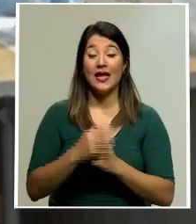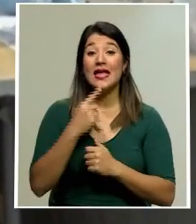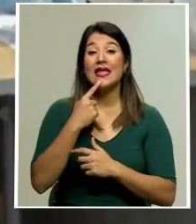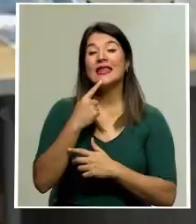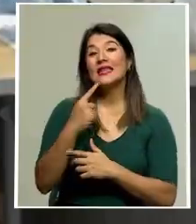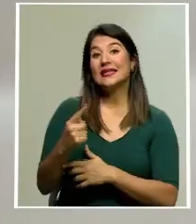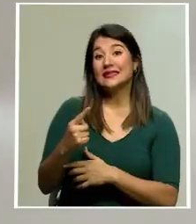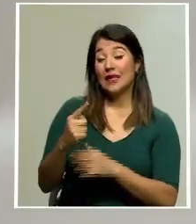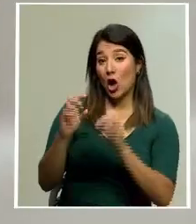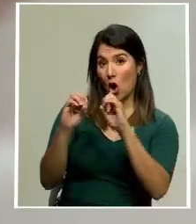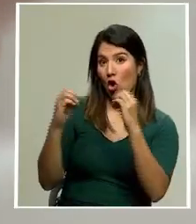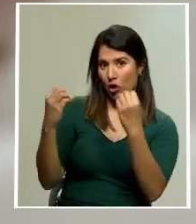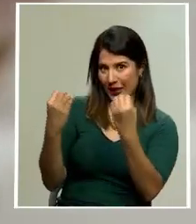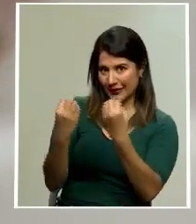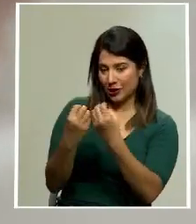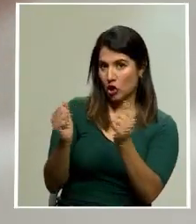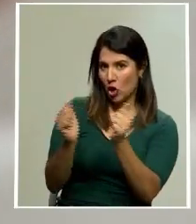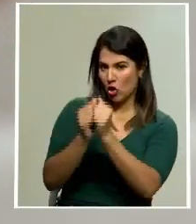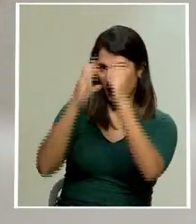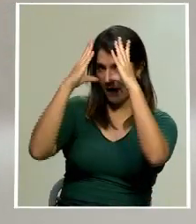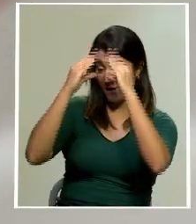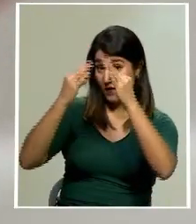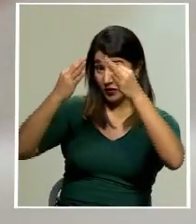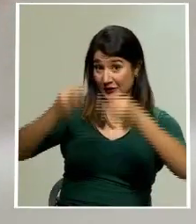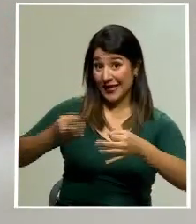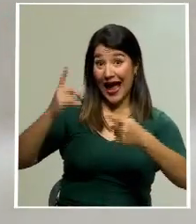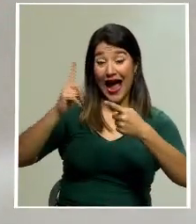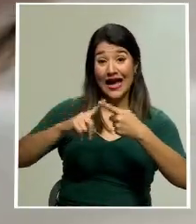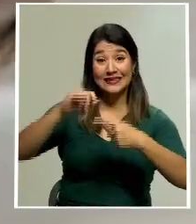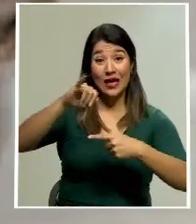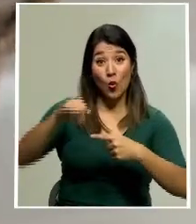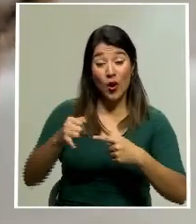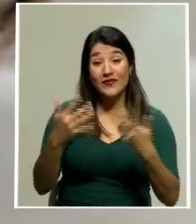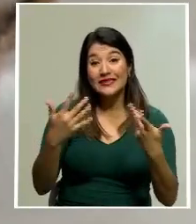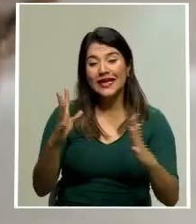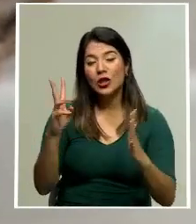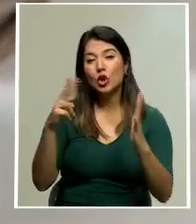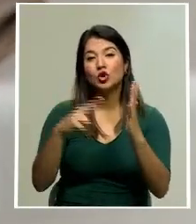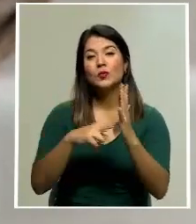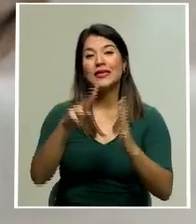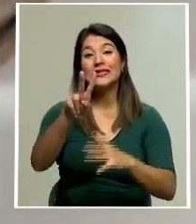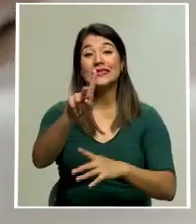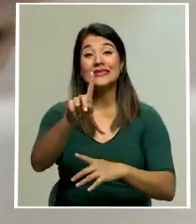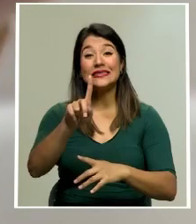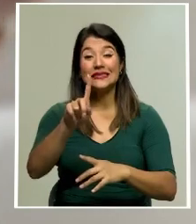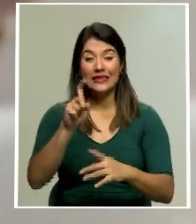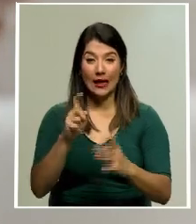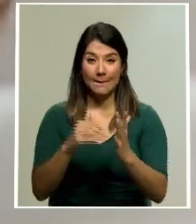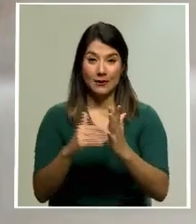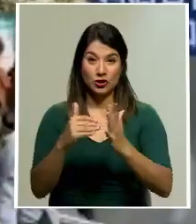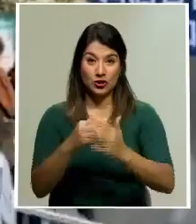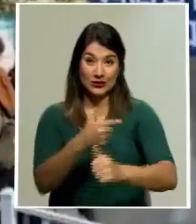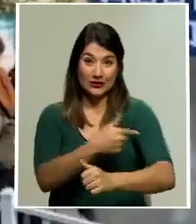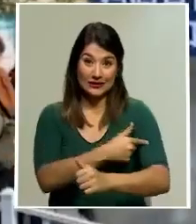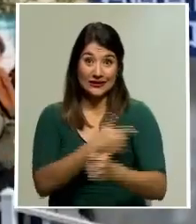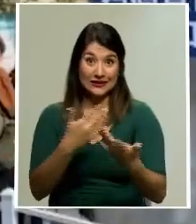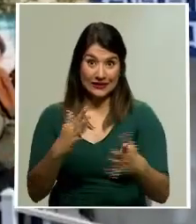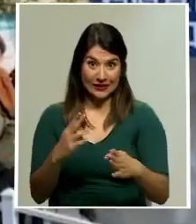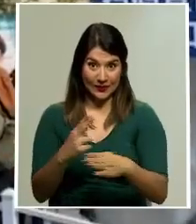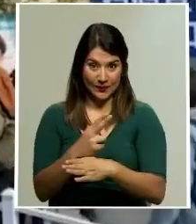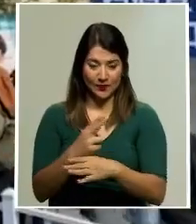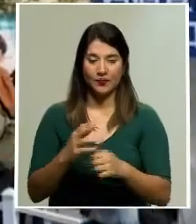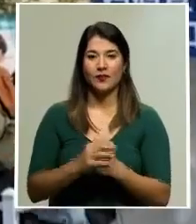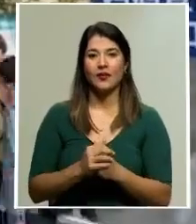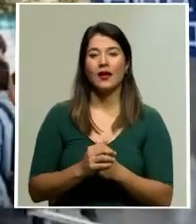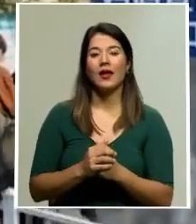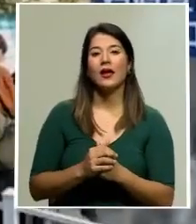AFP basado en datos oficiales, hasta el jueves más de 2.100 millones de dosis han sido suministradas.